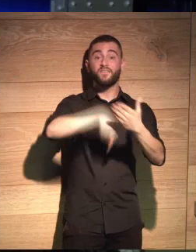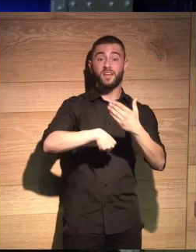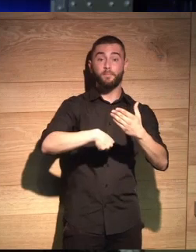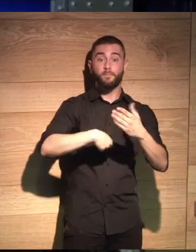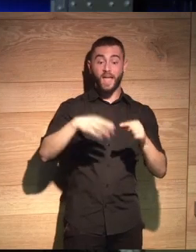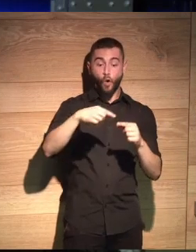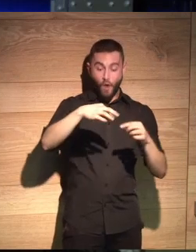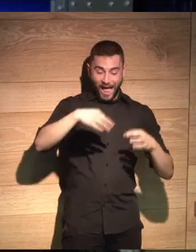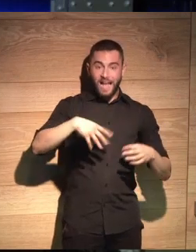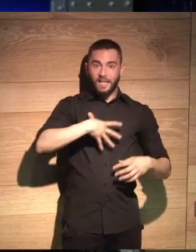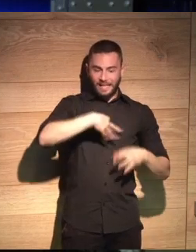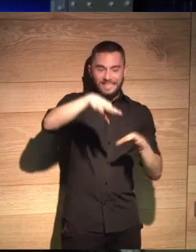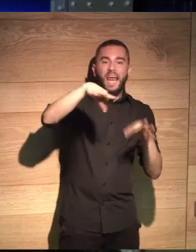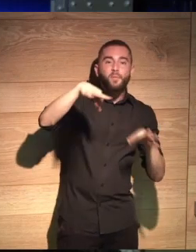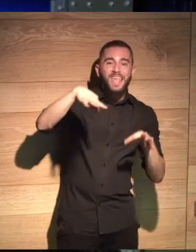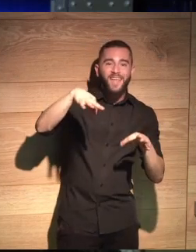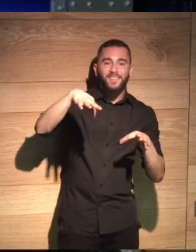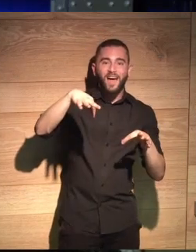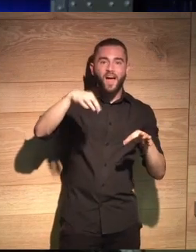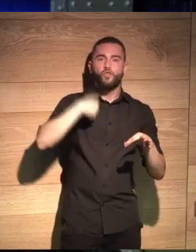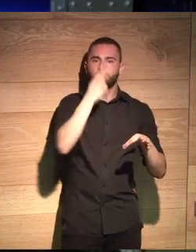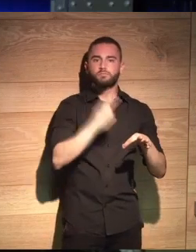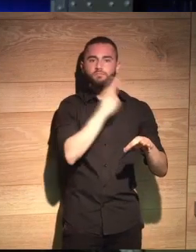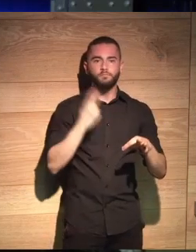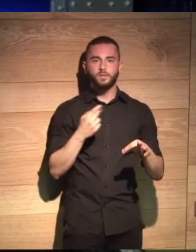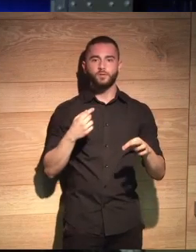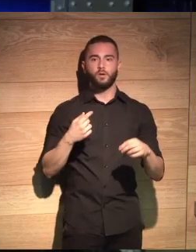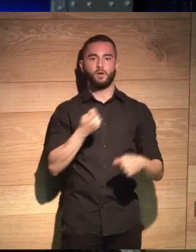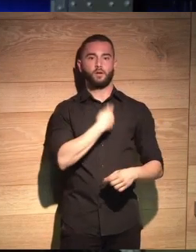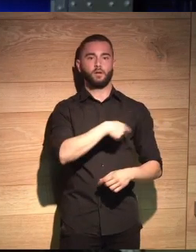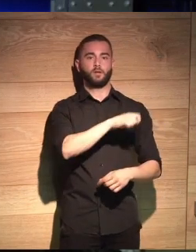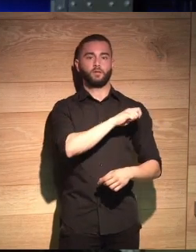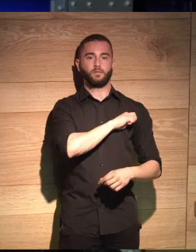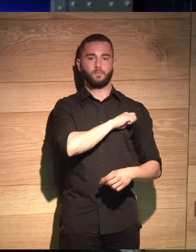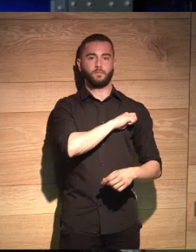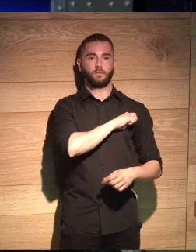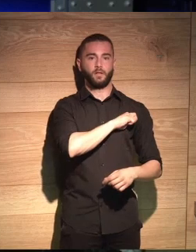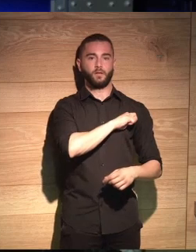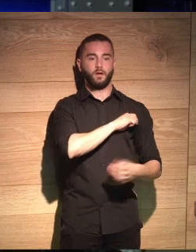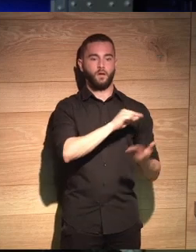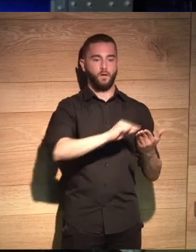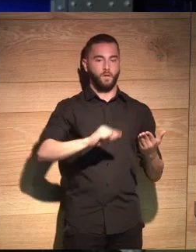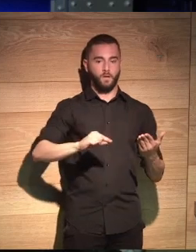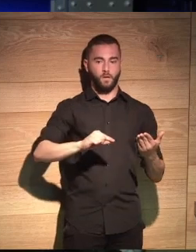yo misma reescribir en español todo lo que osase escribir en la lengua del imperio.